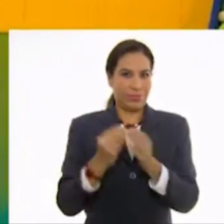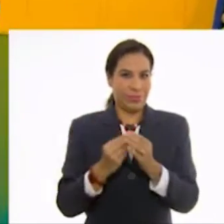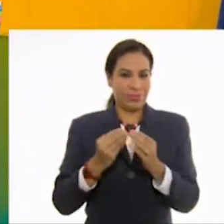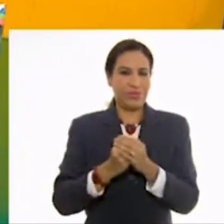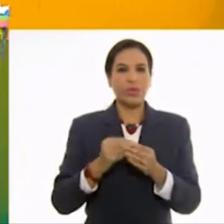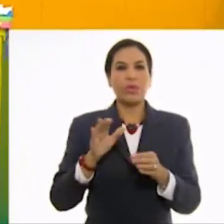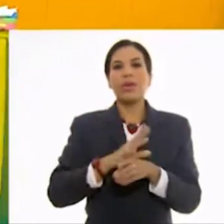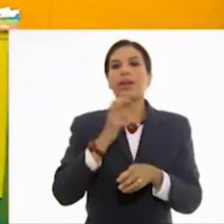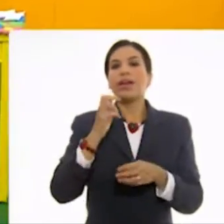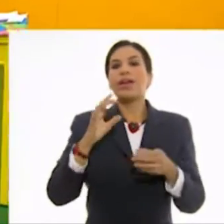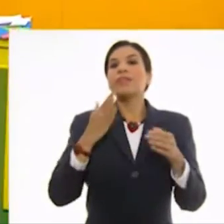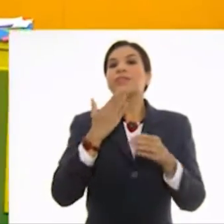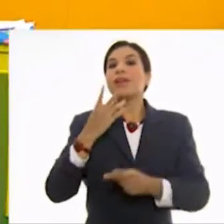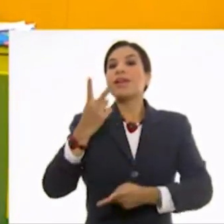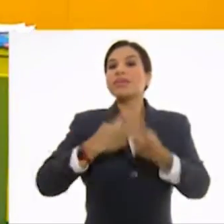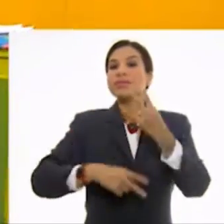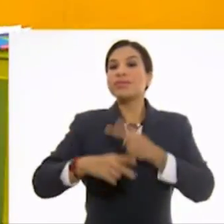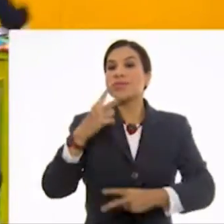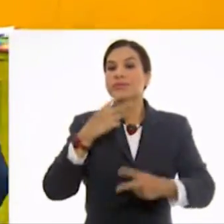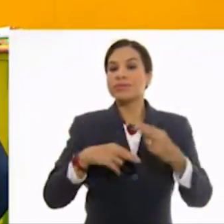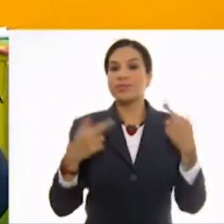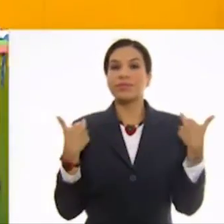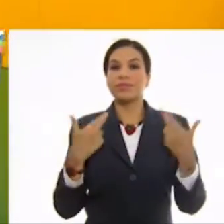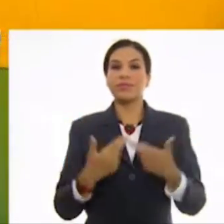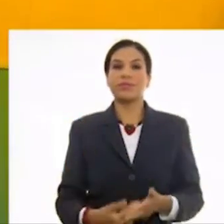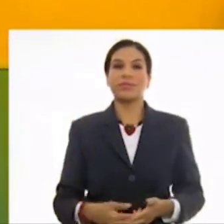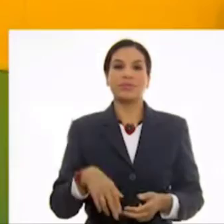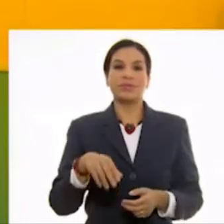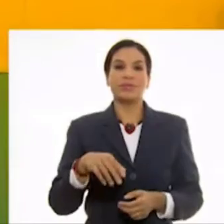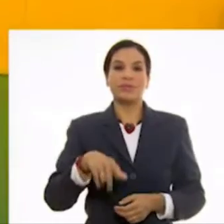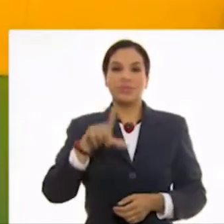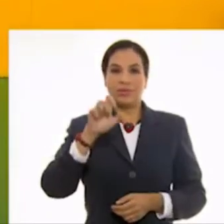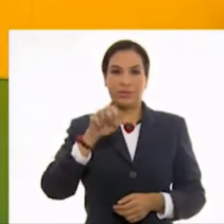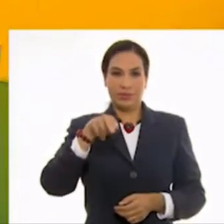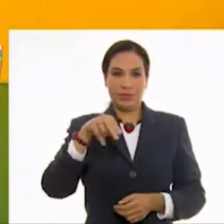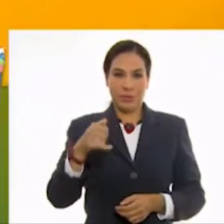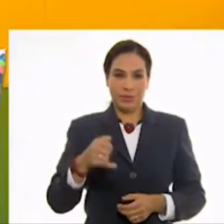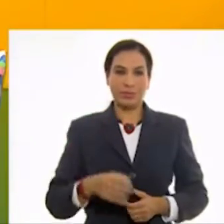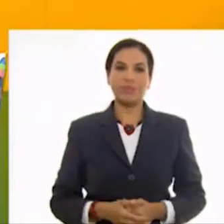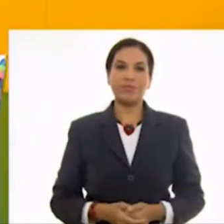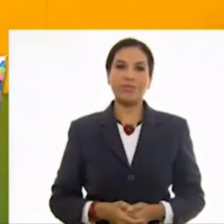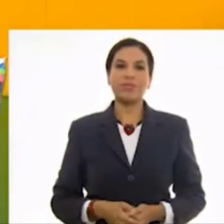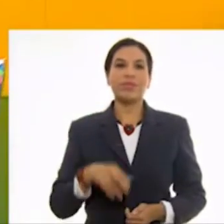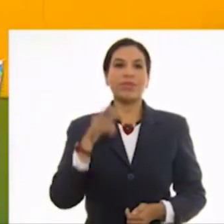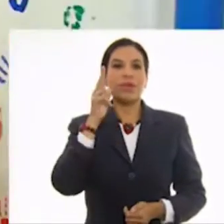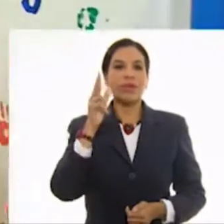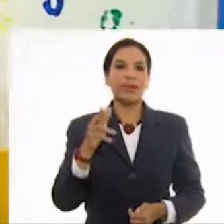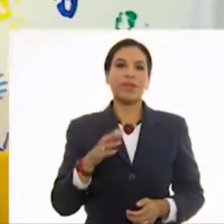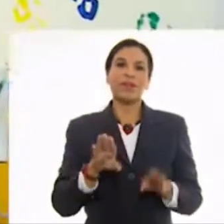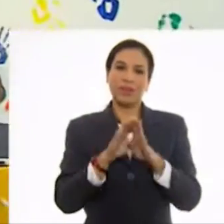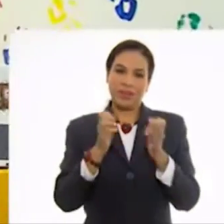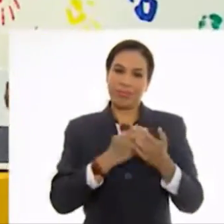los alumnos una vez que las y los estudiantes regresen a las aulas. En nuestra siguiente entrega